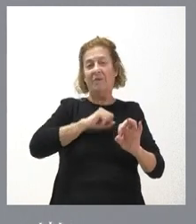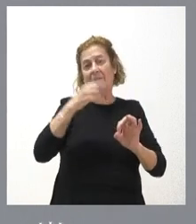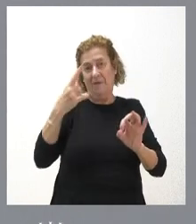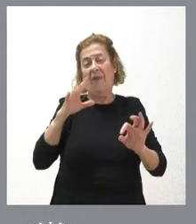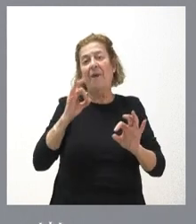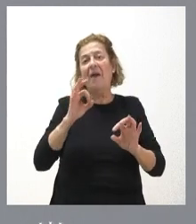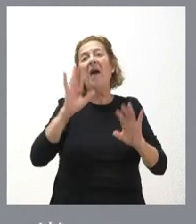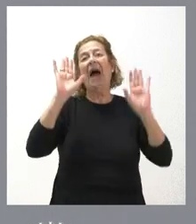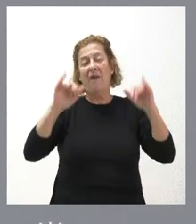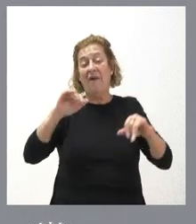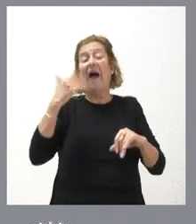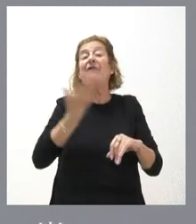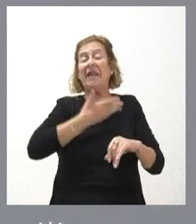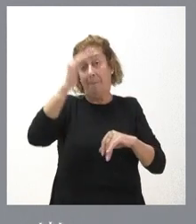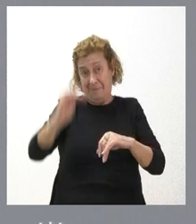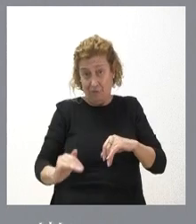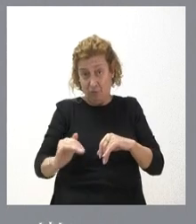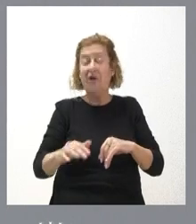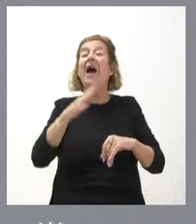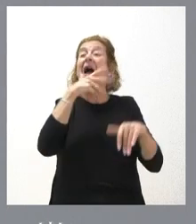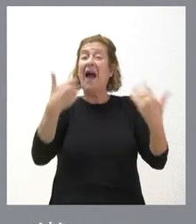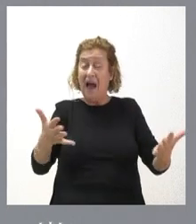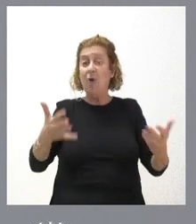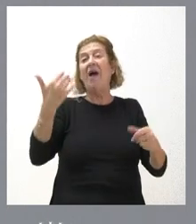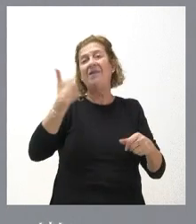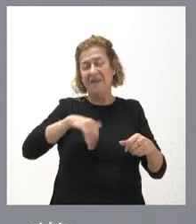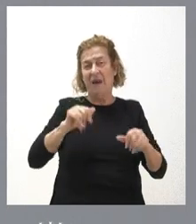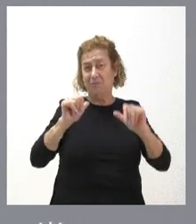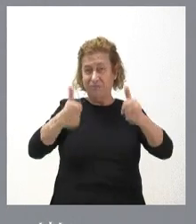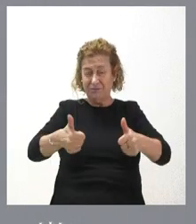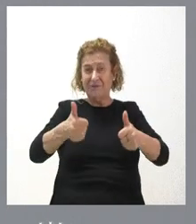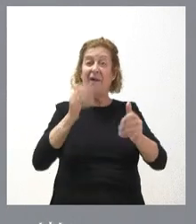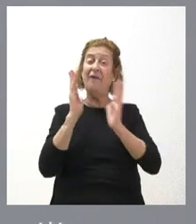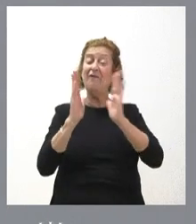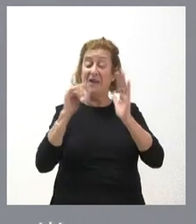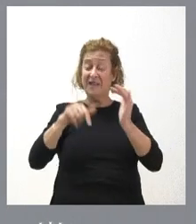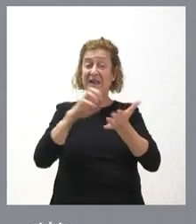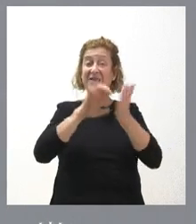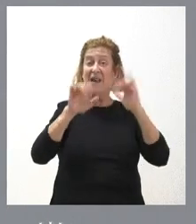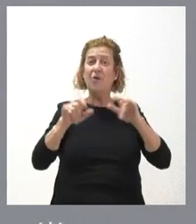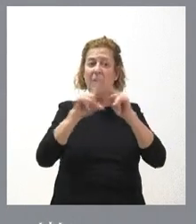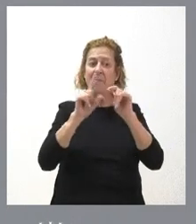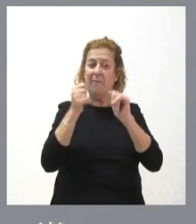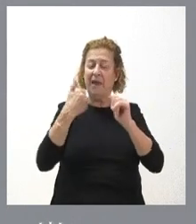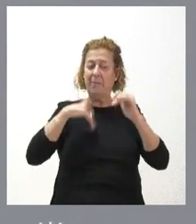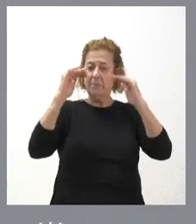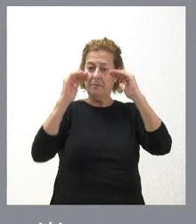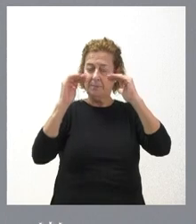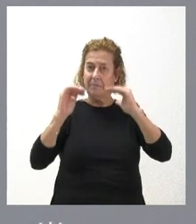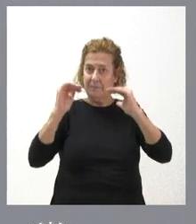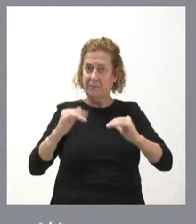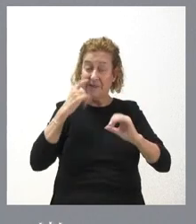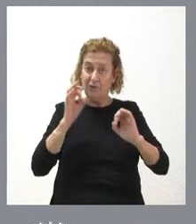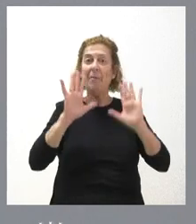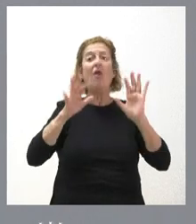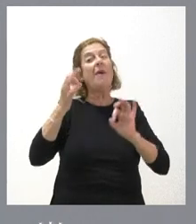impacto sea mucho mayor Es verdad que ahora hemos iniciado eh la fase en Castilla de león de descenso pero hay que estar especialmente